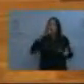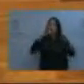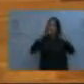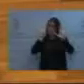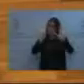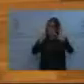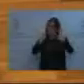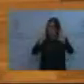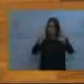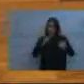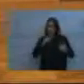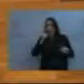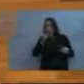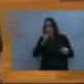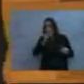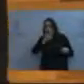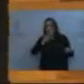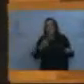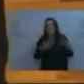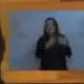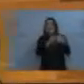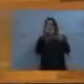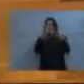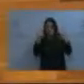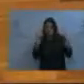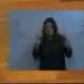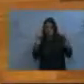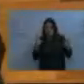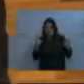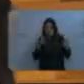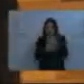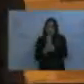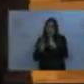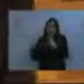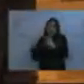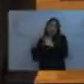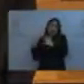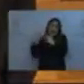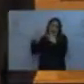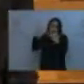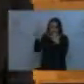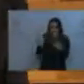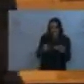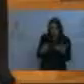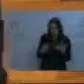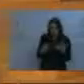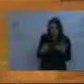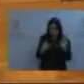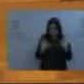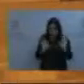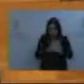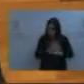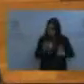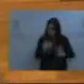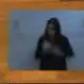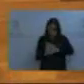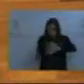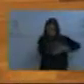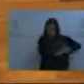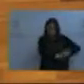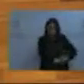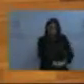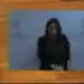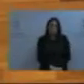2009, estamos en junio de 2017. 8 años, nada más. Yo